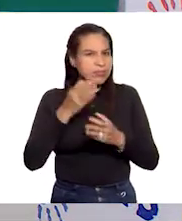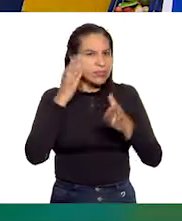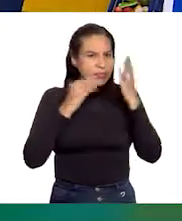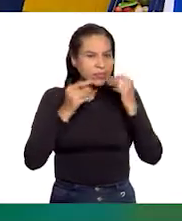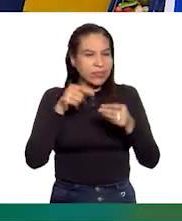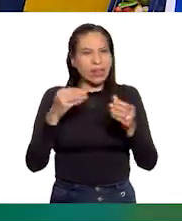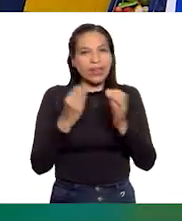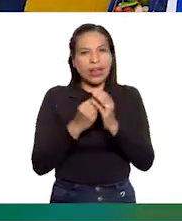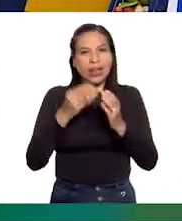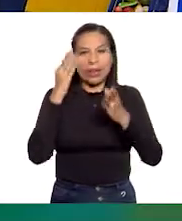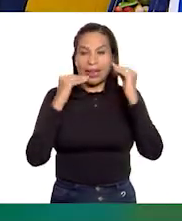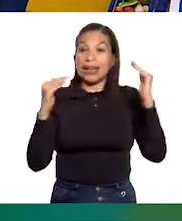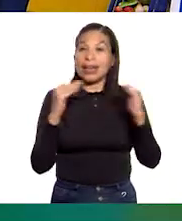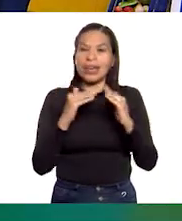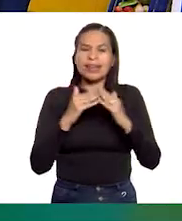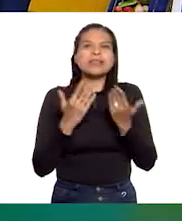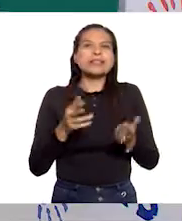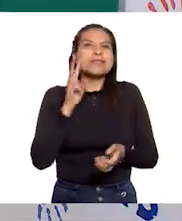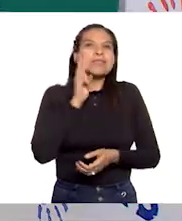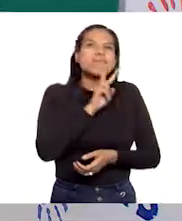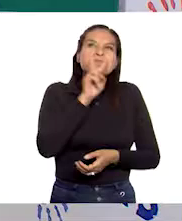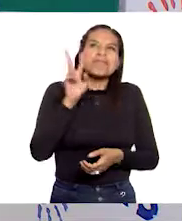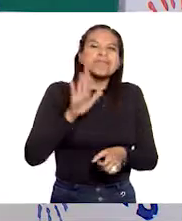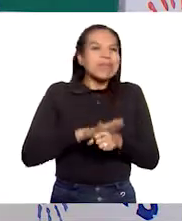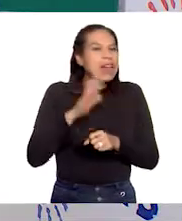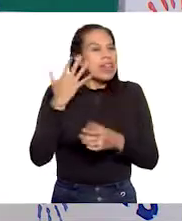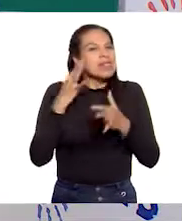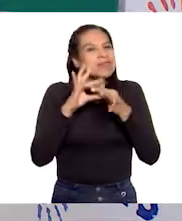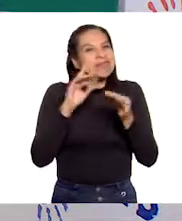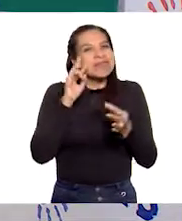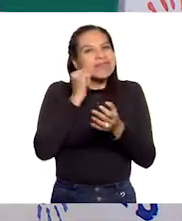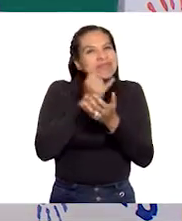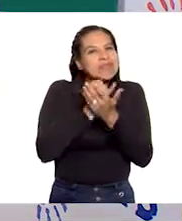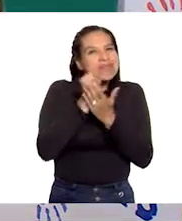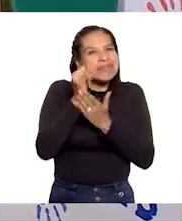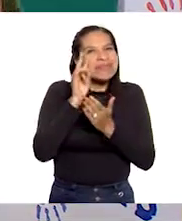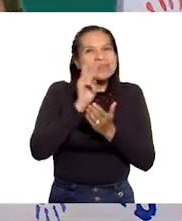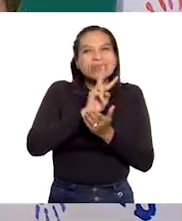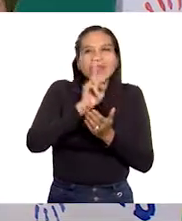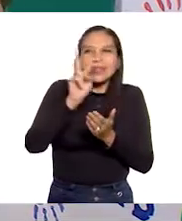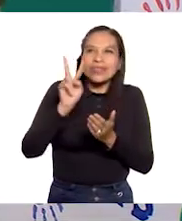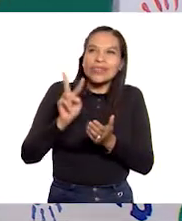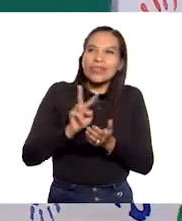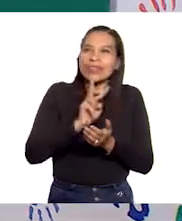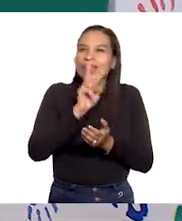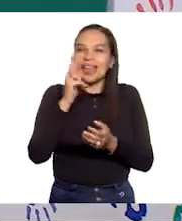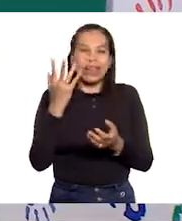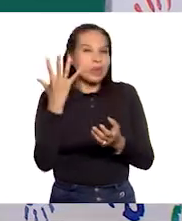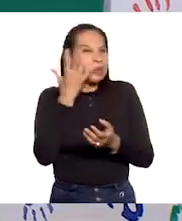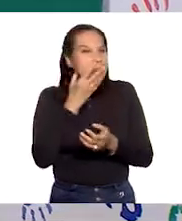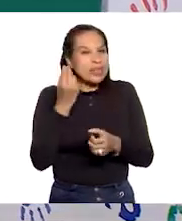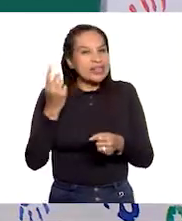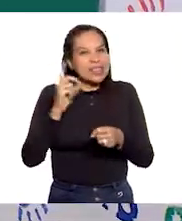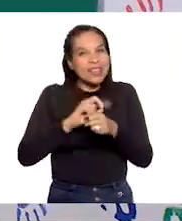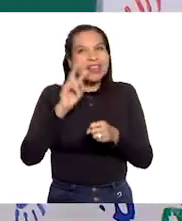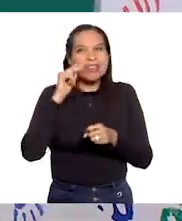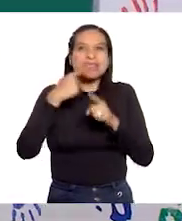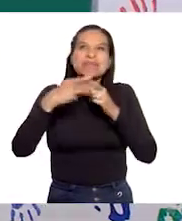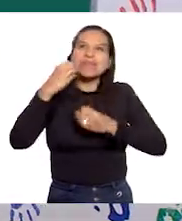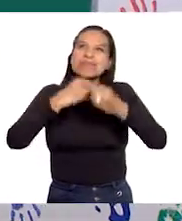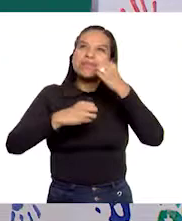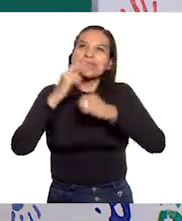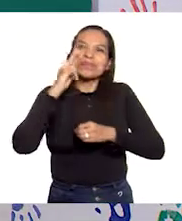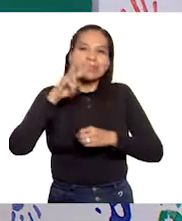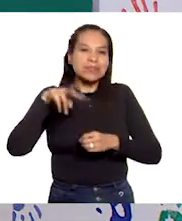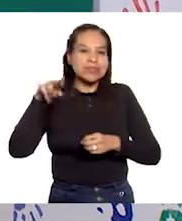aprendido en estas clases de Aprende en Casa a mirar con más detalle y a poder observar y a pasarnos un muy buen rato viendo las obras. Y